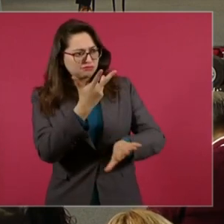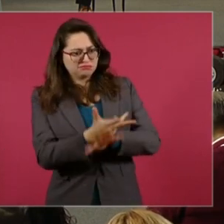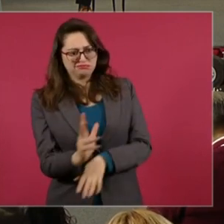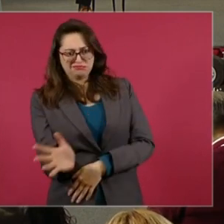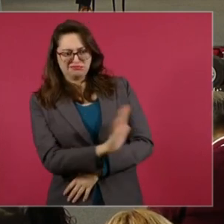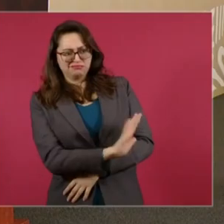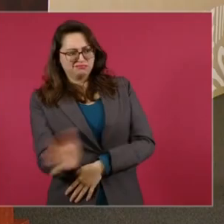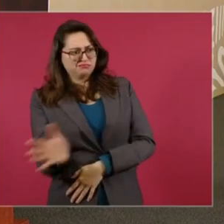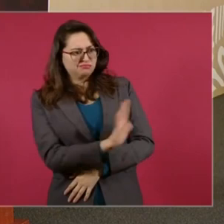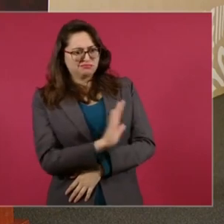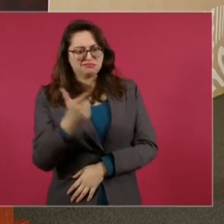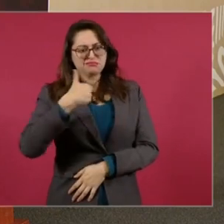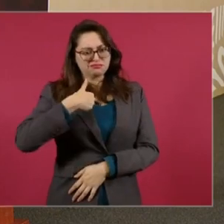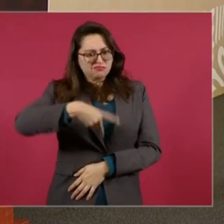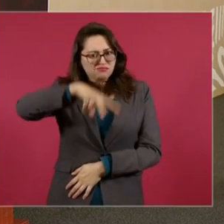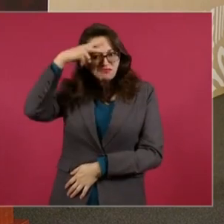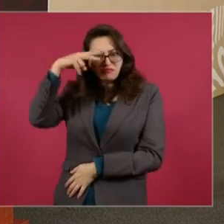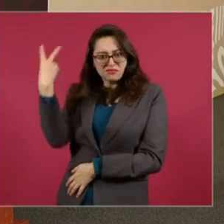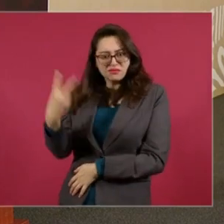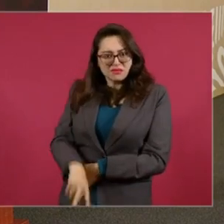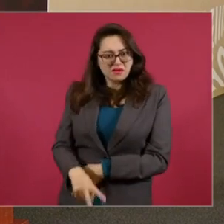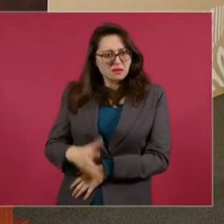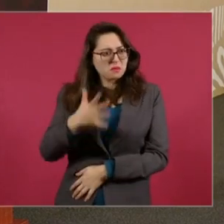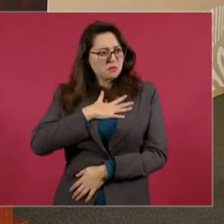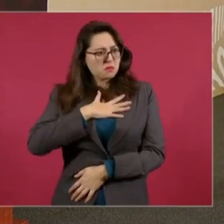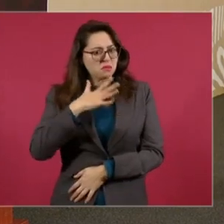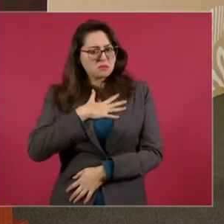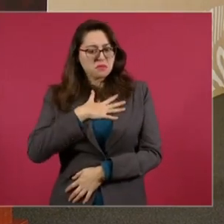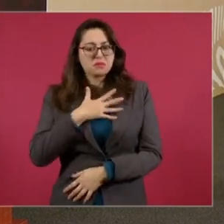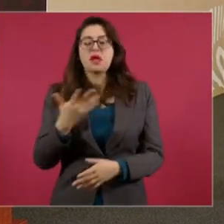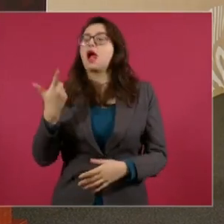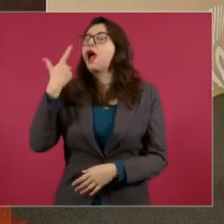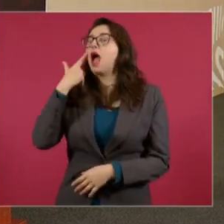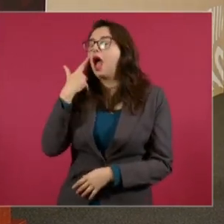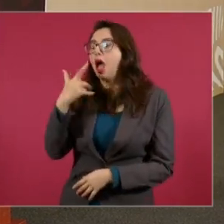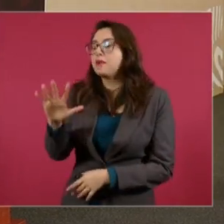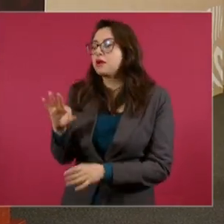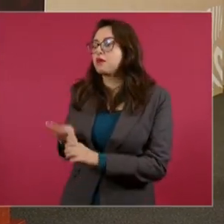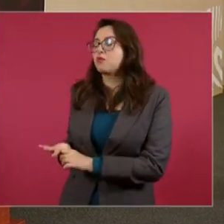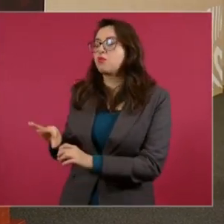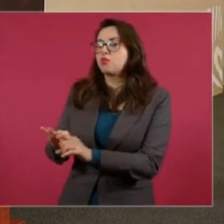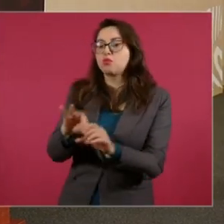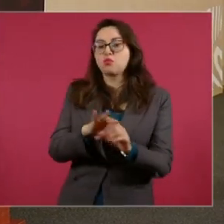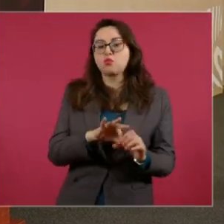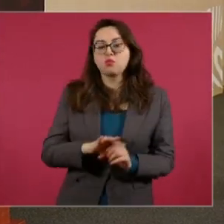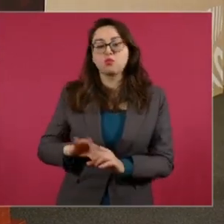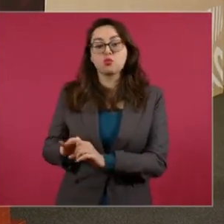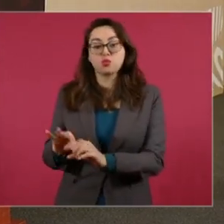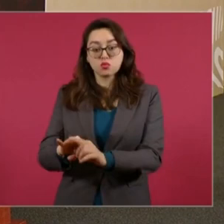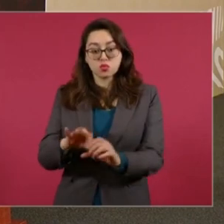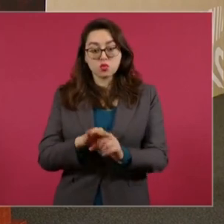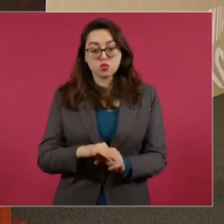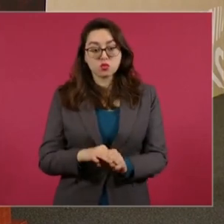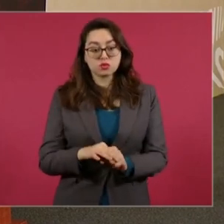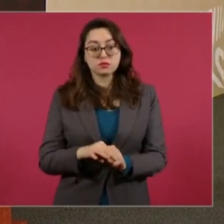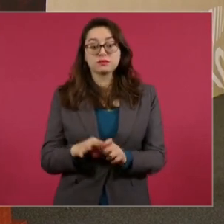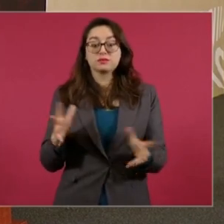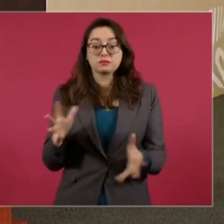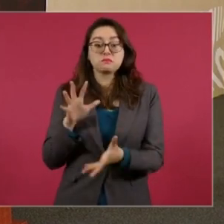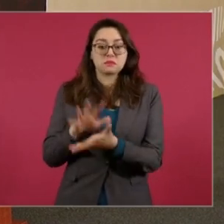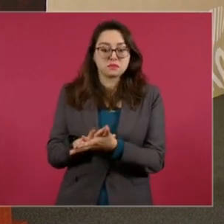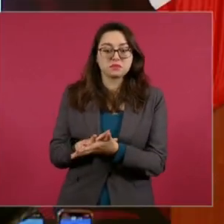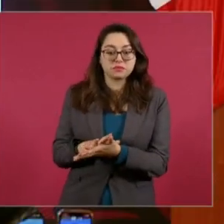Laredo. Y hubo una elección y ganaron los que, pero por